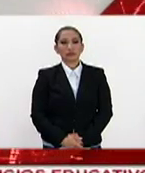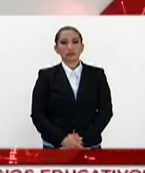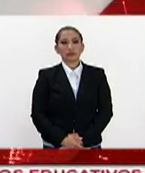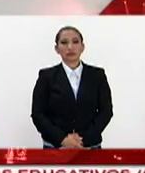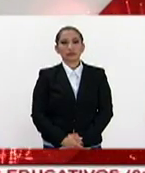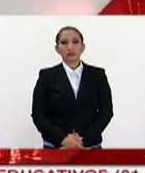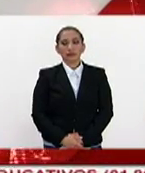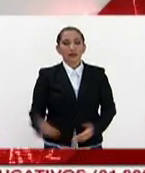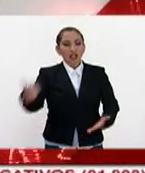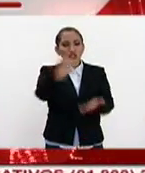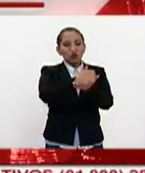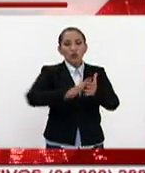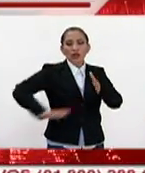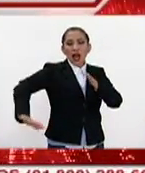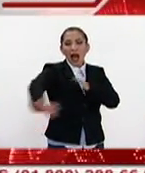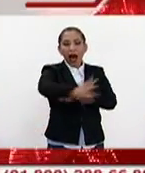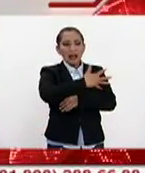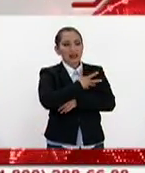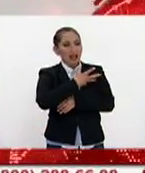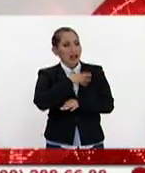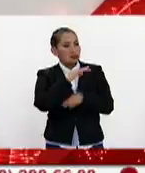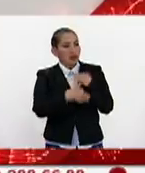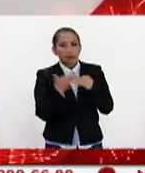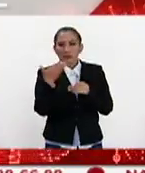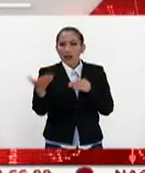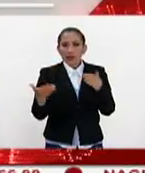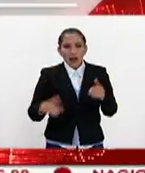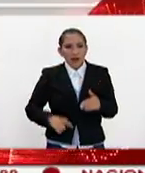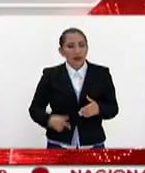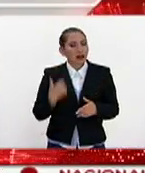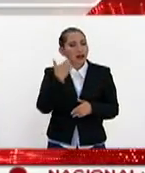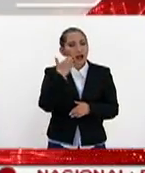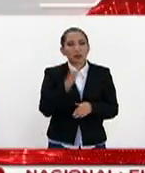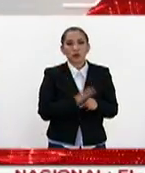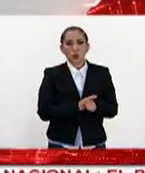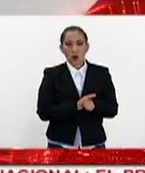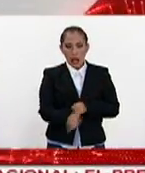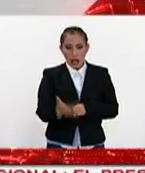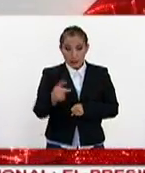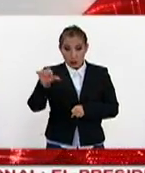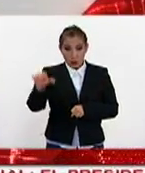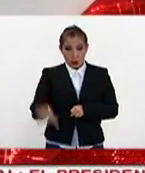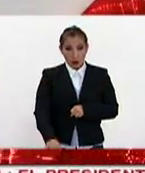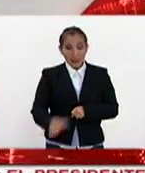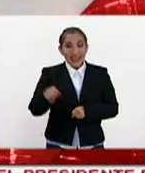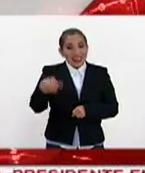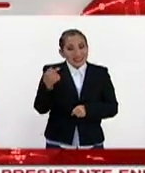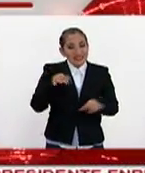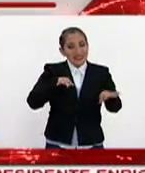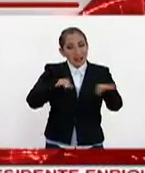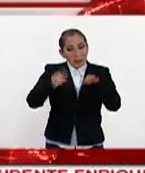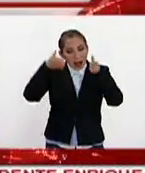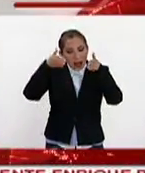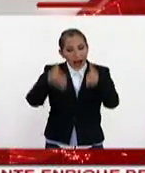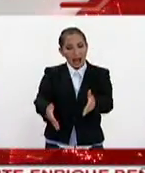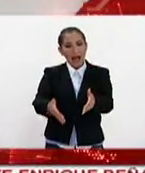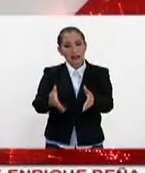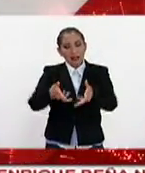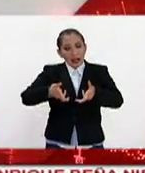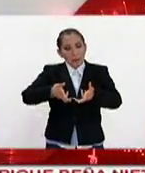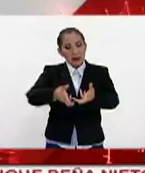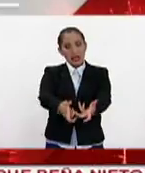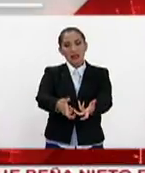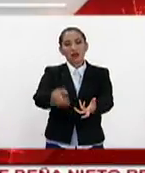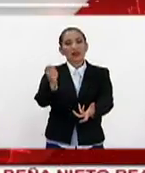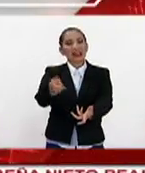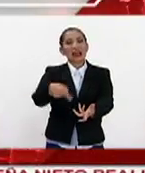Una ciudad que tiene todo excepto un buen gobierno. Y lo que queremos hacer hoy es trabajar en darle rumbo al